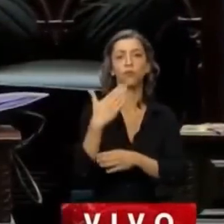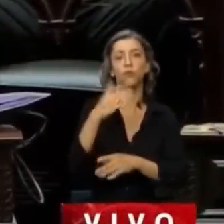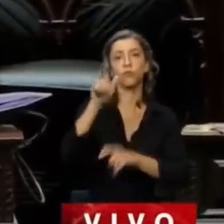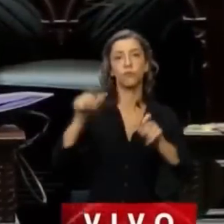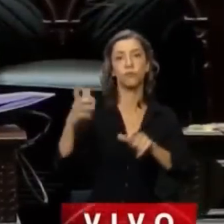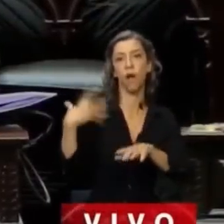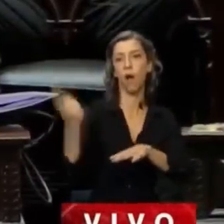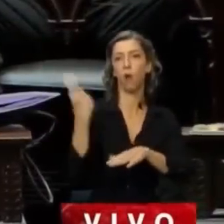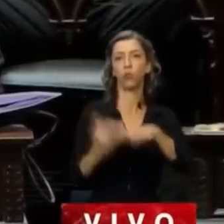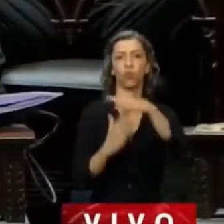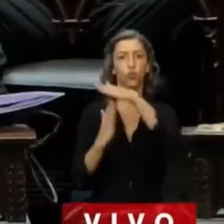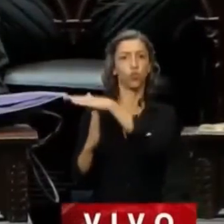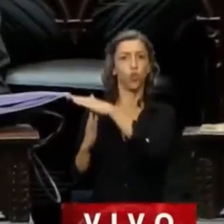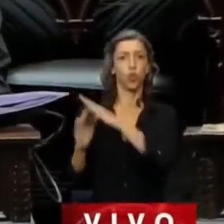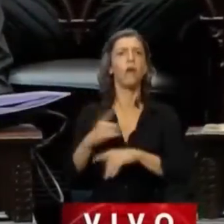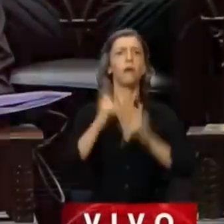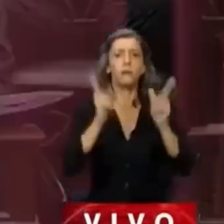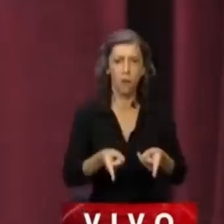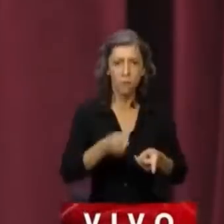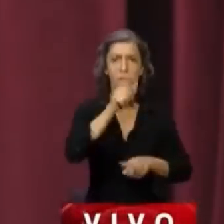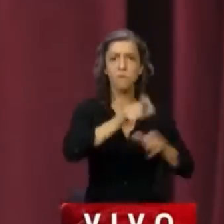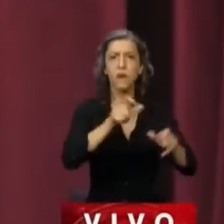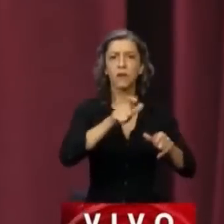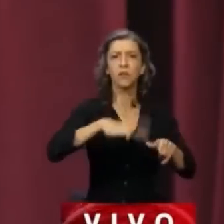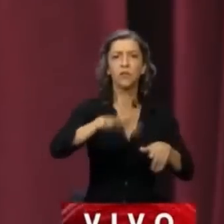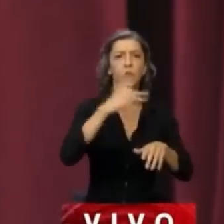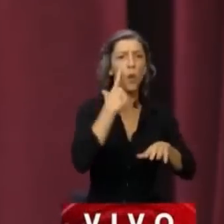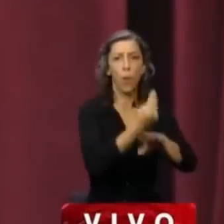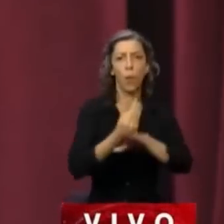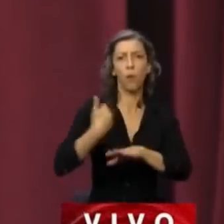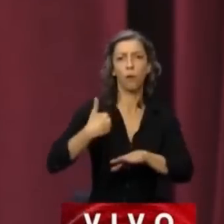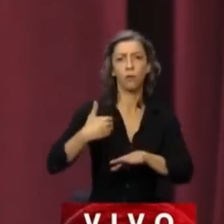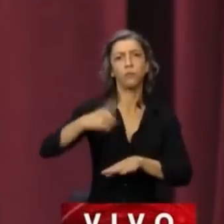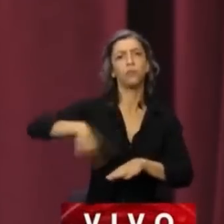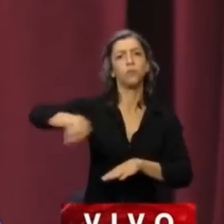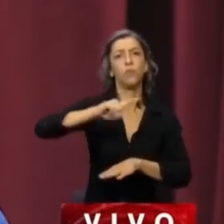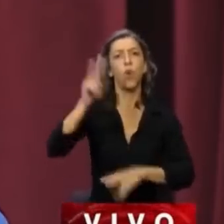a buscar todos los caminos que conduzcan a la paz social.